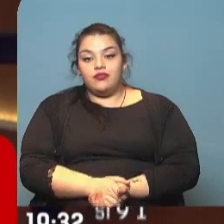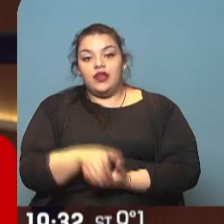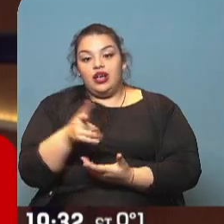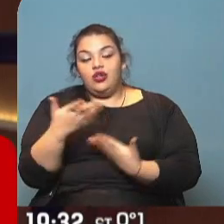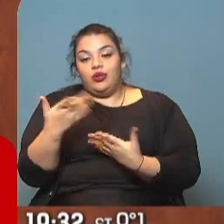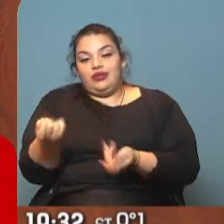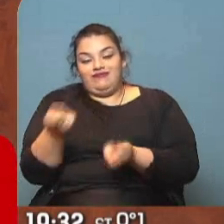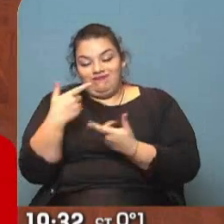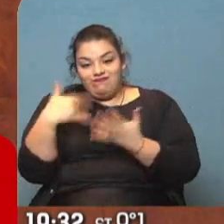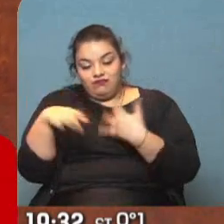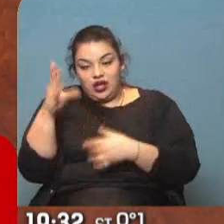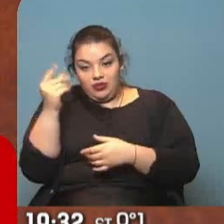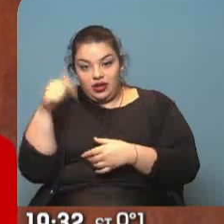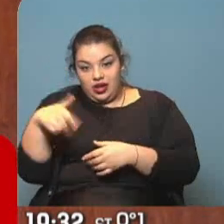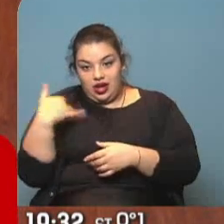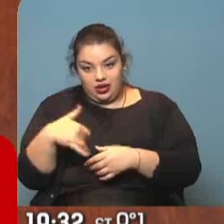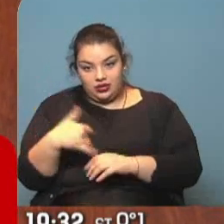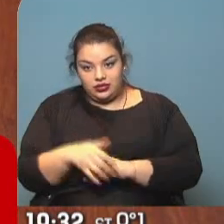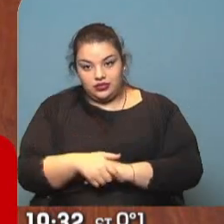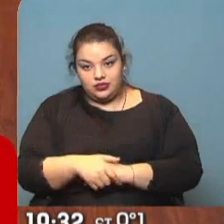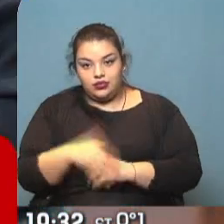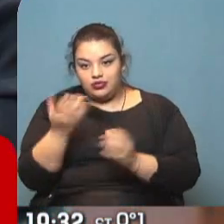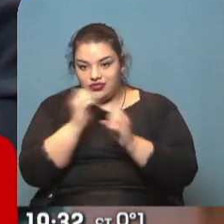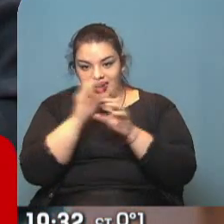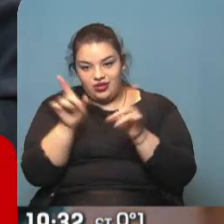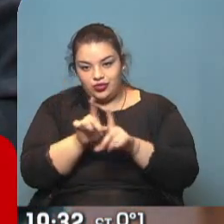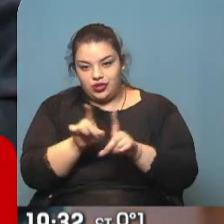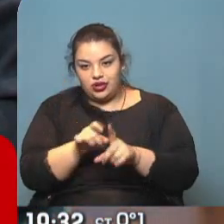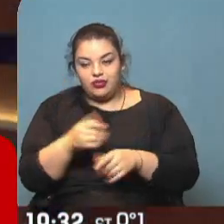poquito el efecto monetario y cambiario. Bien, muy claro como siempre, Federico. Muchas gracias. Un placer.